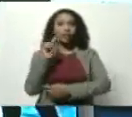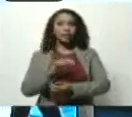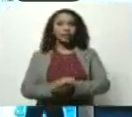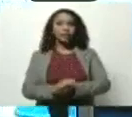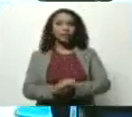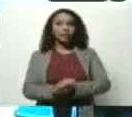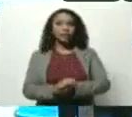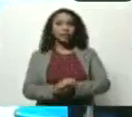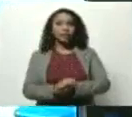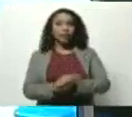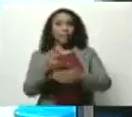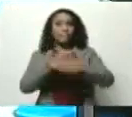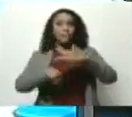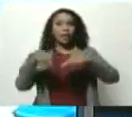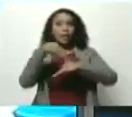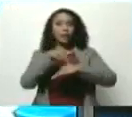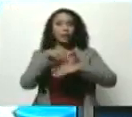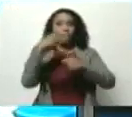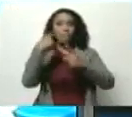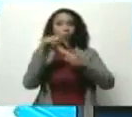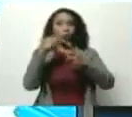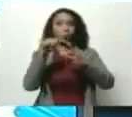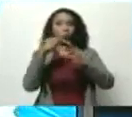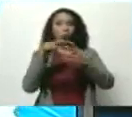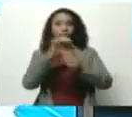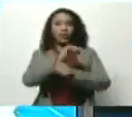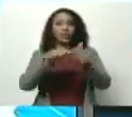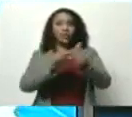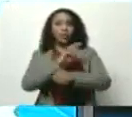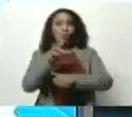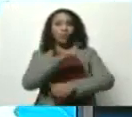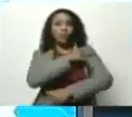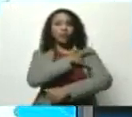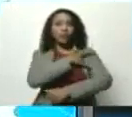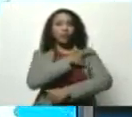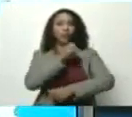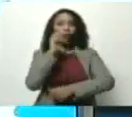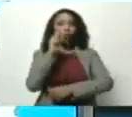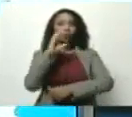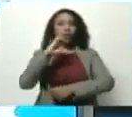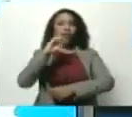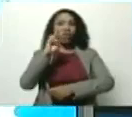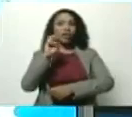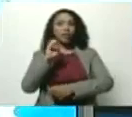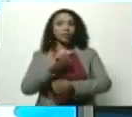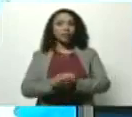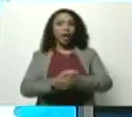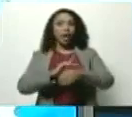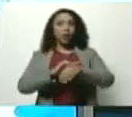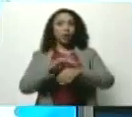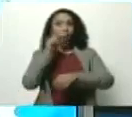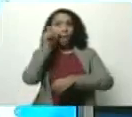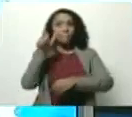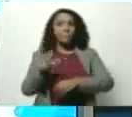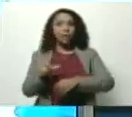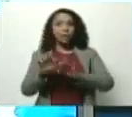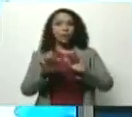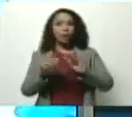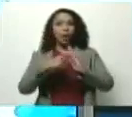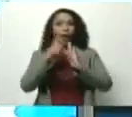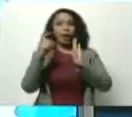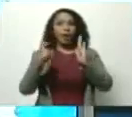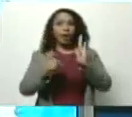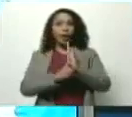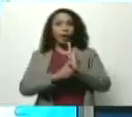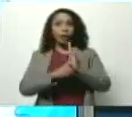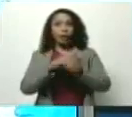magister aiskel y blanco vicerrectora de la universidad venezolana de los hidrocarburos el doctor josé centeno secretario general de la